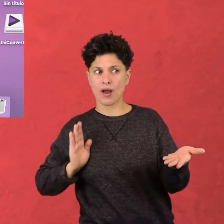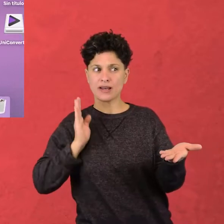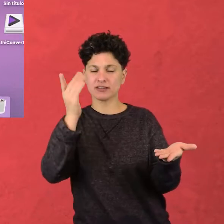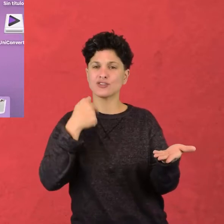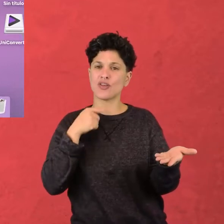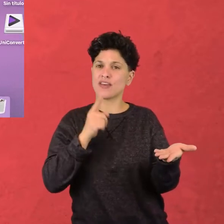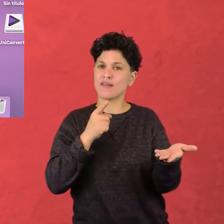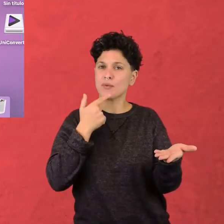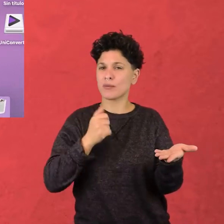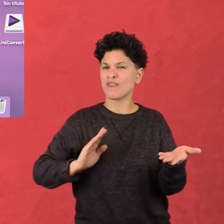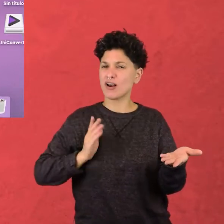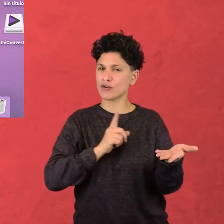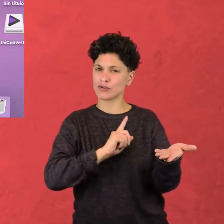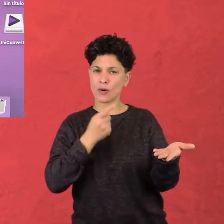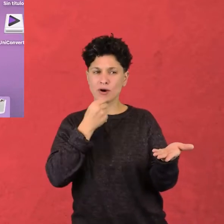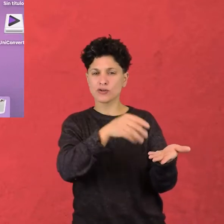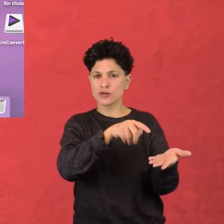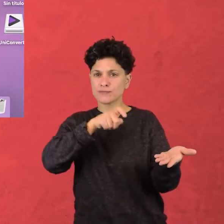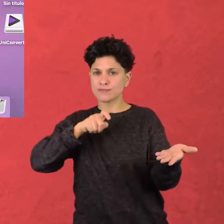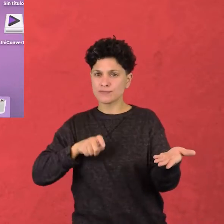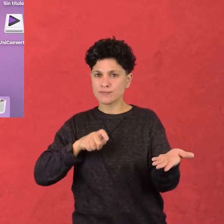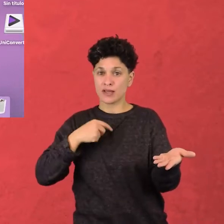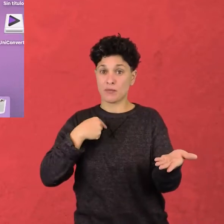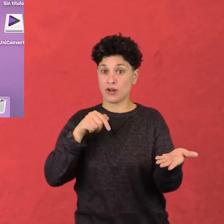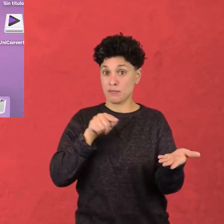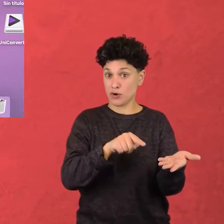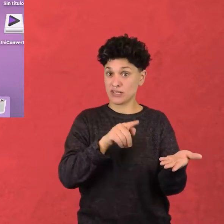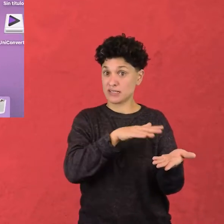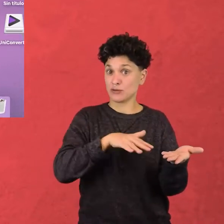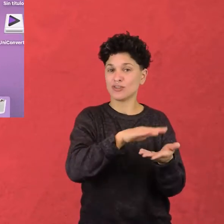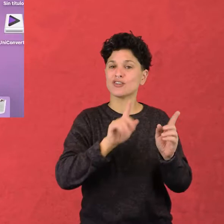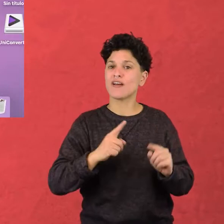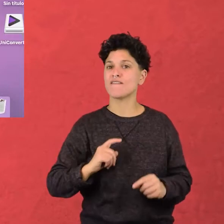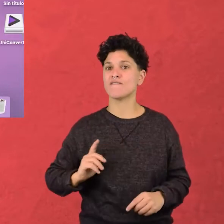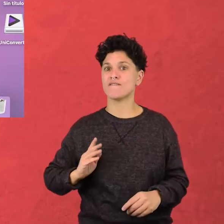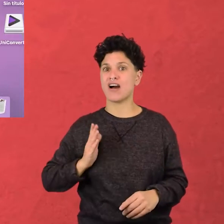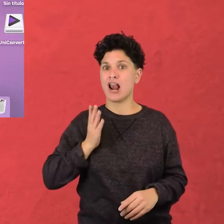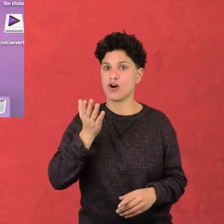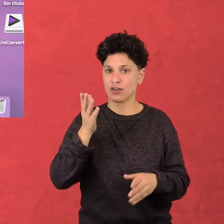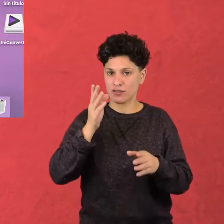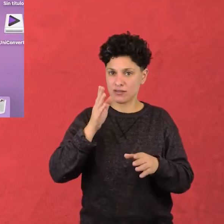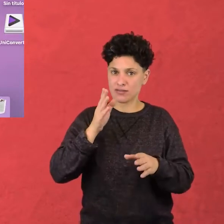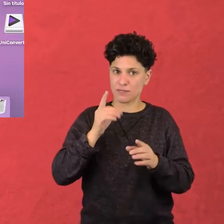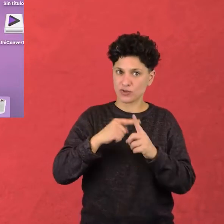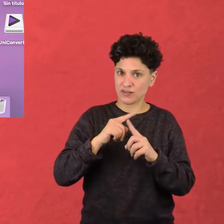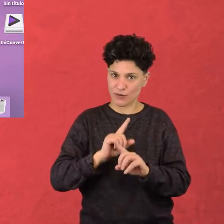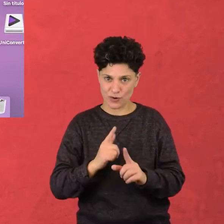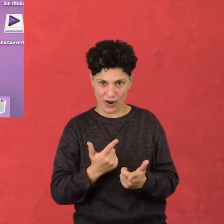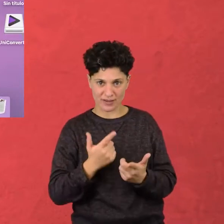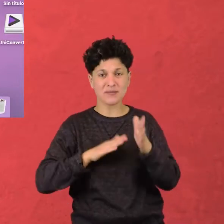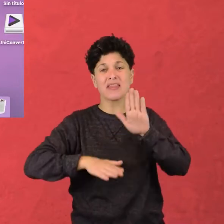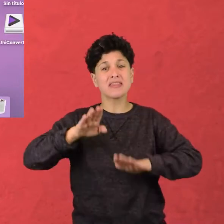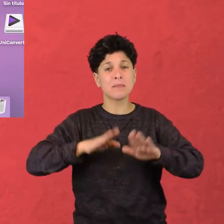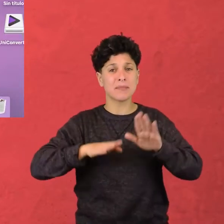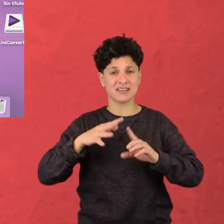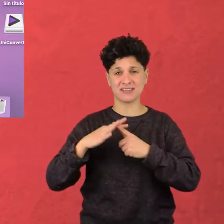valor, sino que más bien tengo que quedarme en el molde, el valor no es tan positivo. Entonces va a depender del